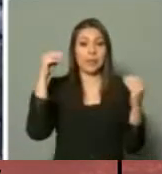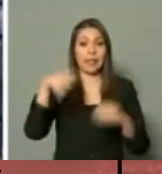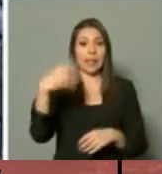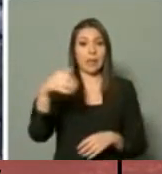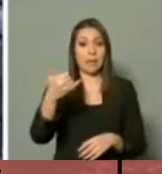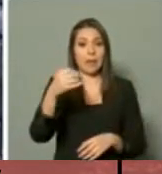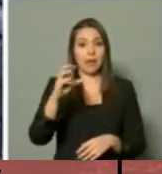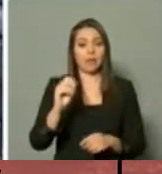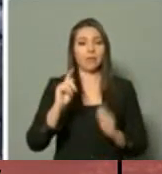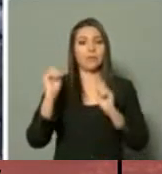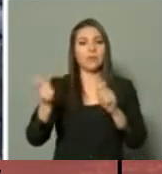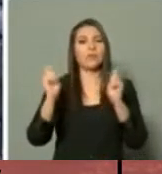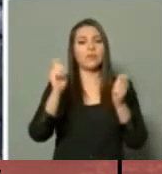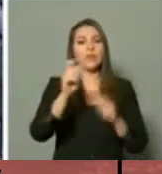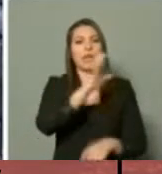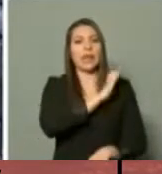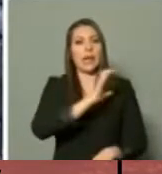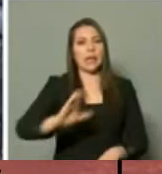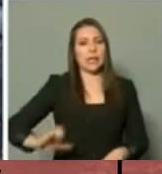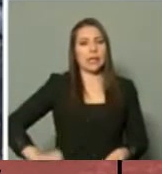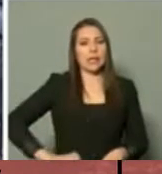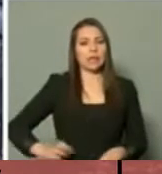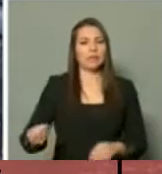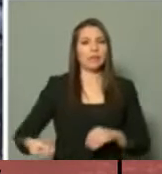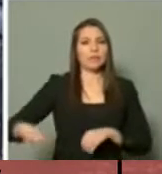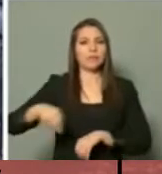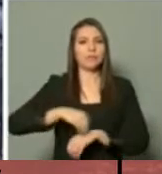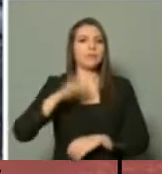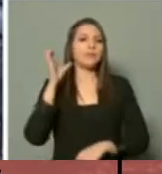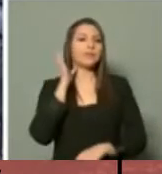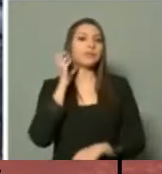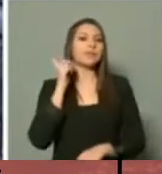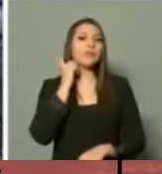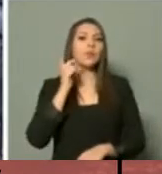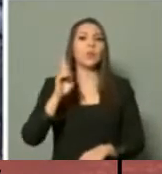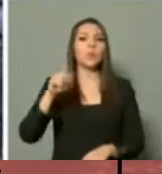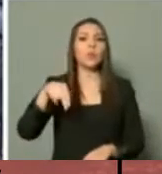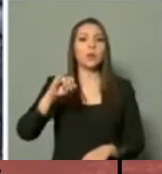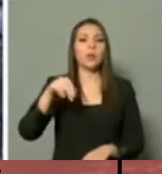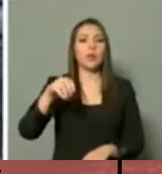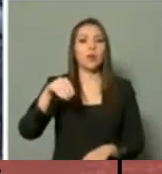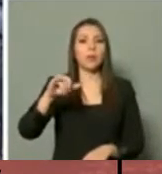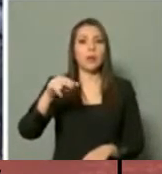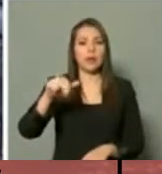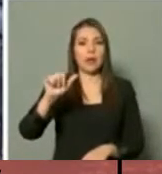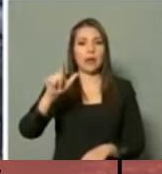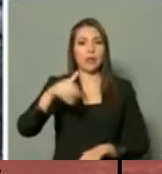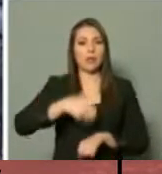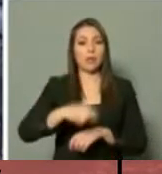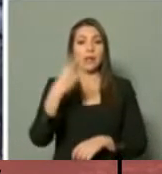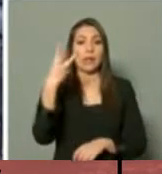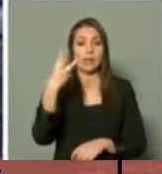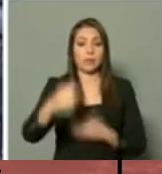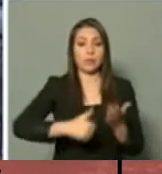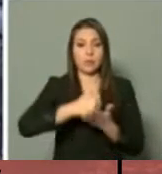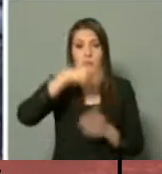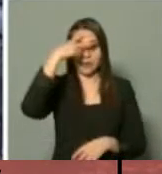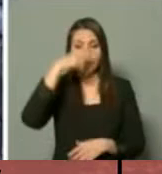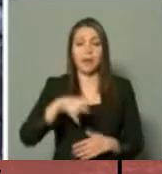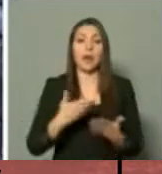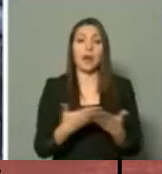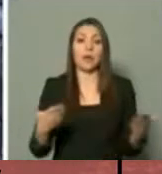los candidatos a ocupar una curul por el Distrito Electoral Uninominal número 3 de la Ciudad de México. Para su